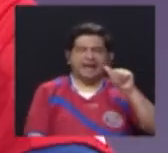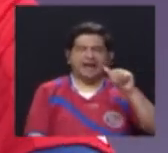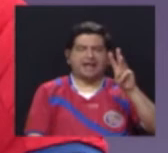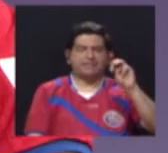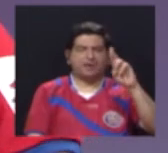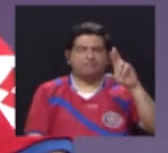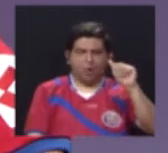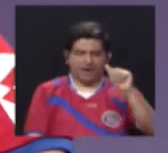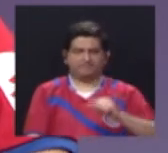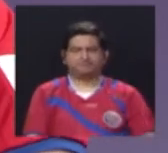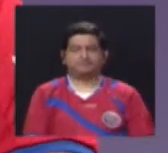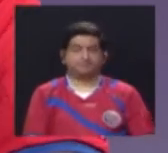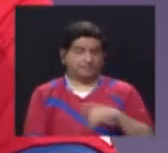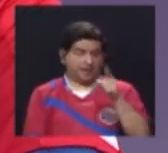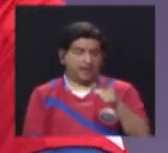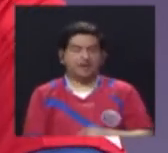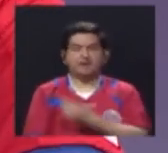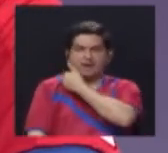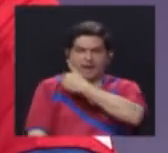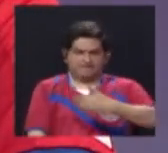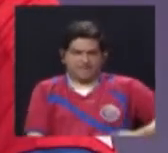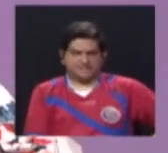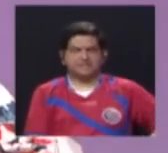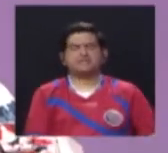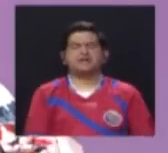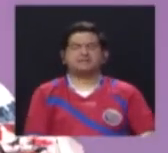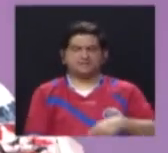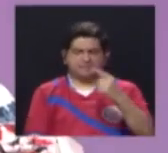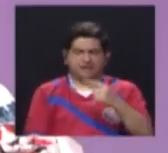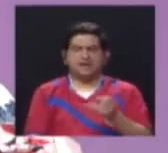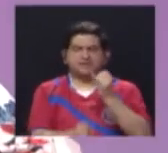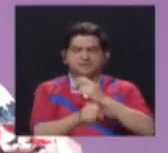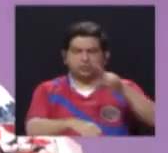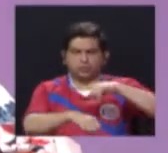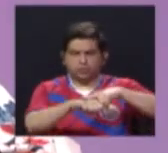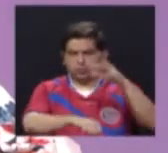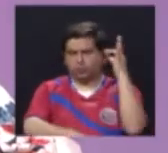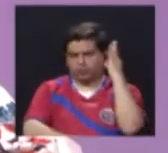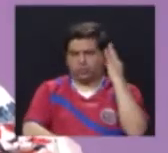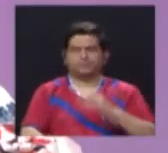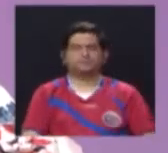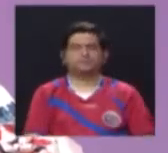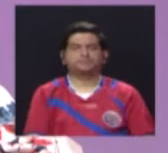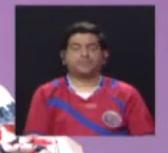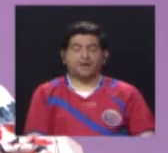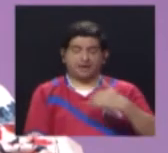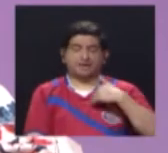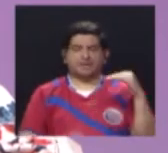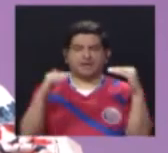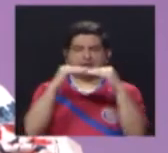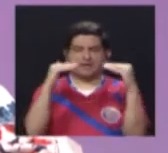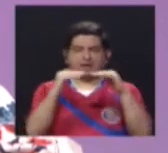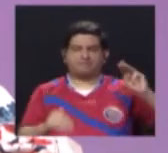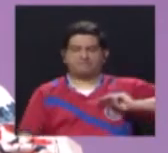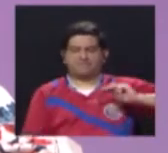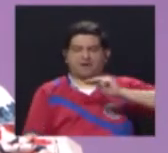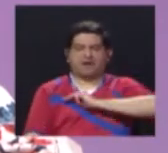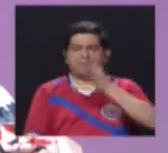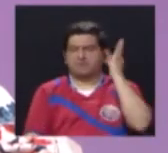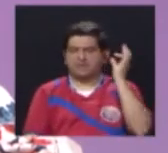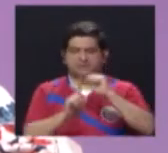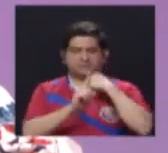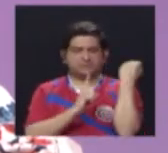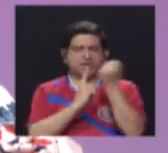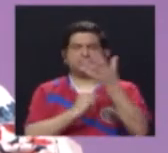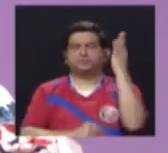mora ella es la presidenta ejecutiva del instituto nacional de las mujeres con rango de ministra de condición